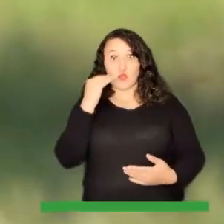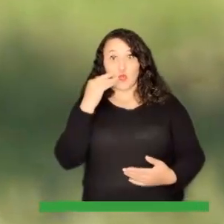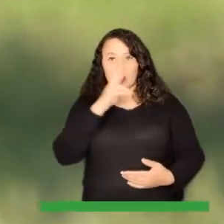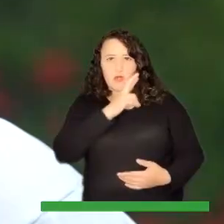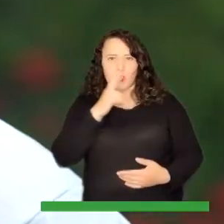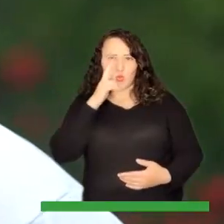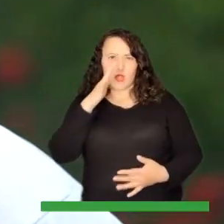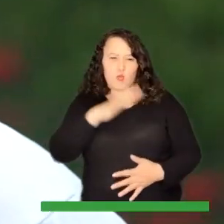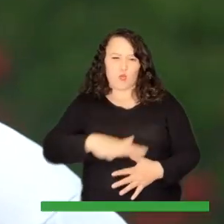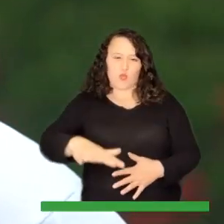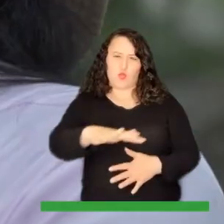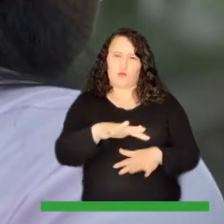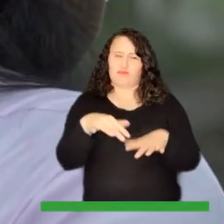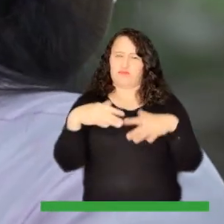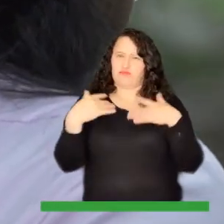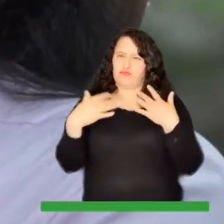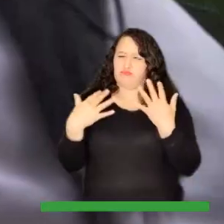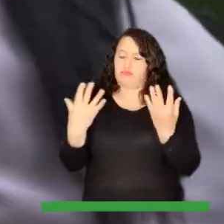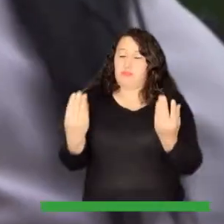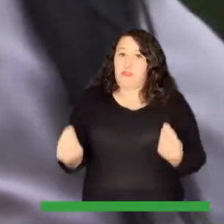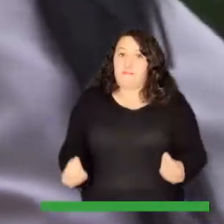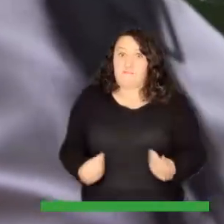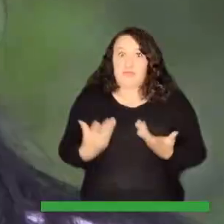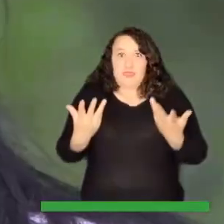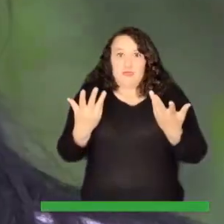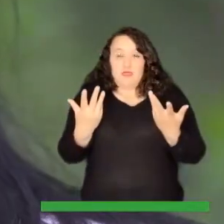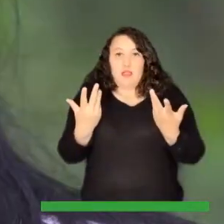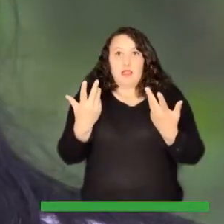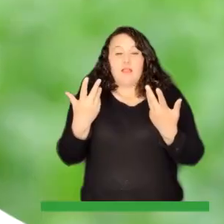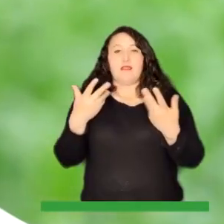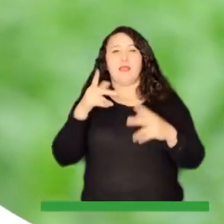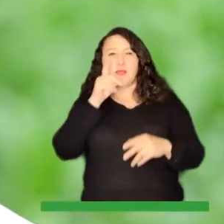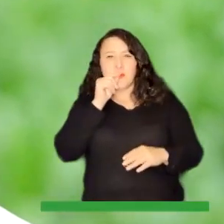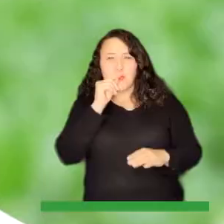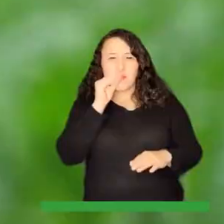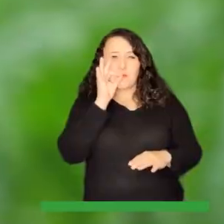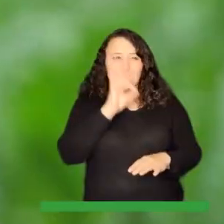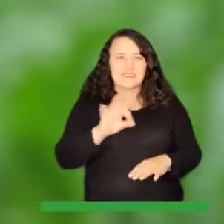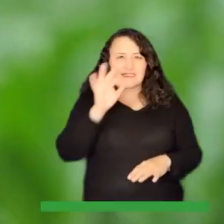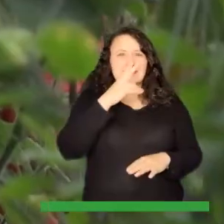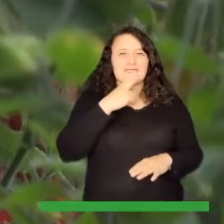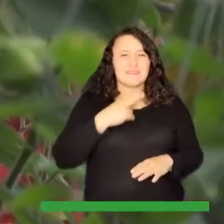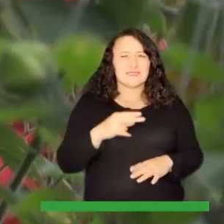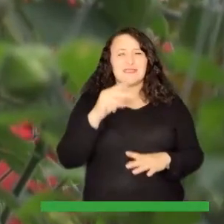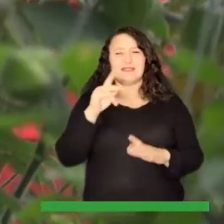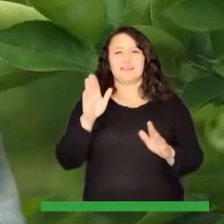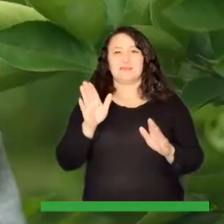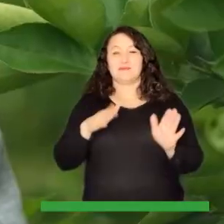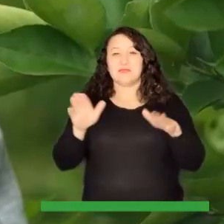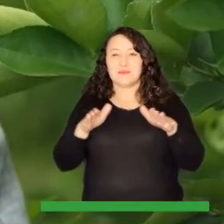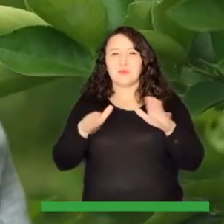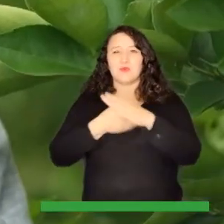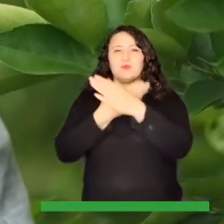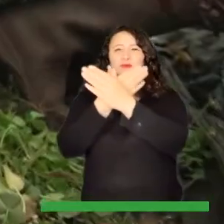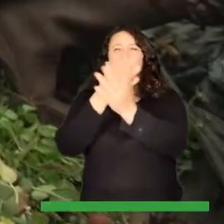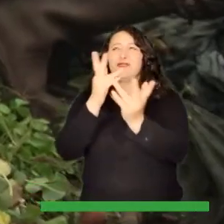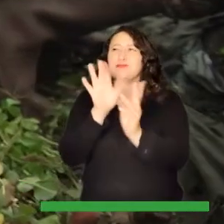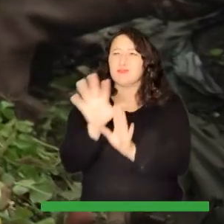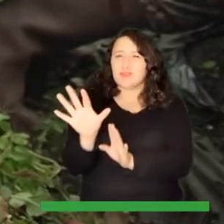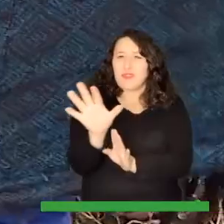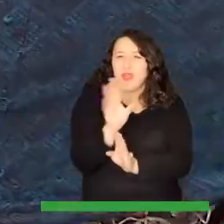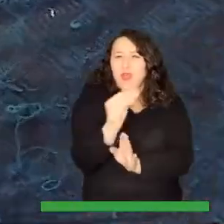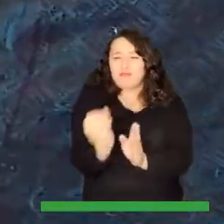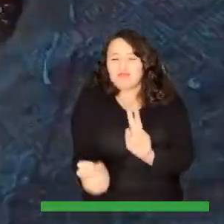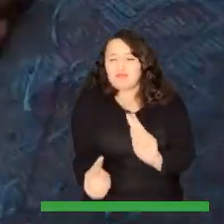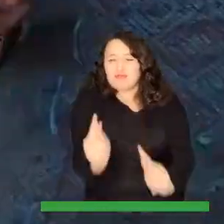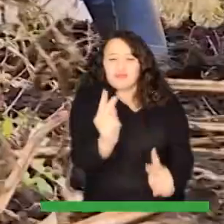La mujer rural es vital en el campo, tanto como lo son las abejas, mariposas y toda suerte de polinizadores que hacen germinar nuestras cosechas, y